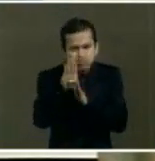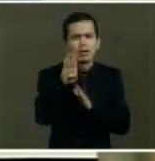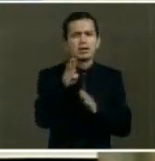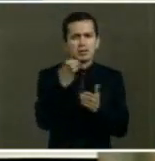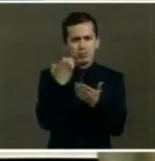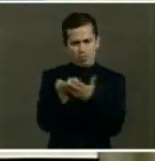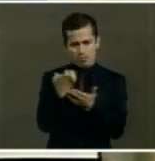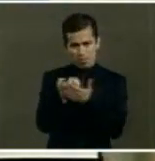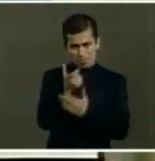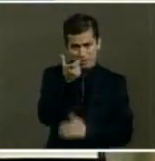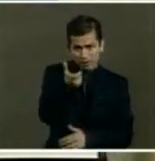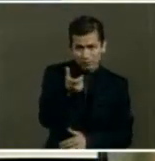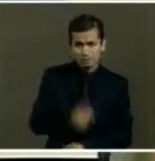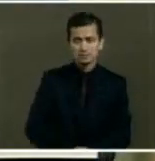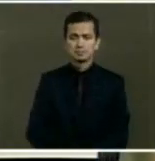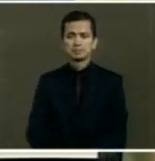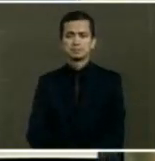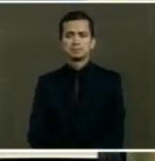finanzas públicas.